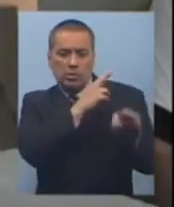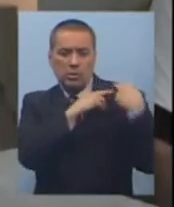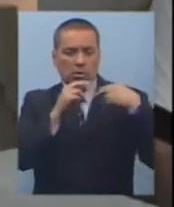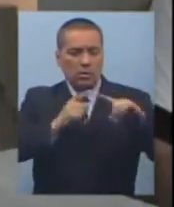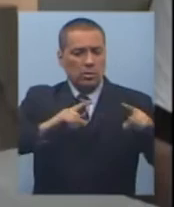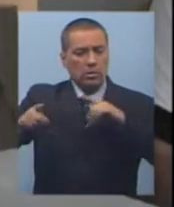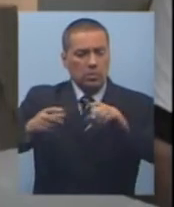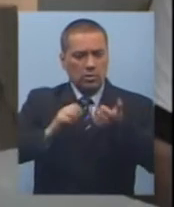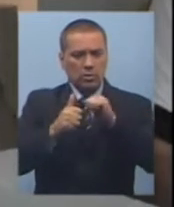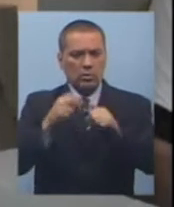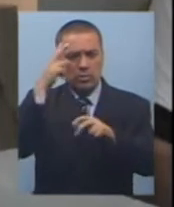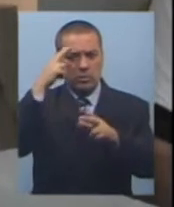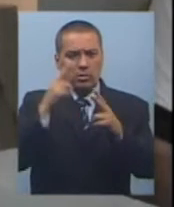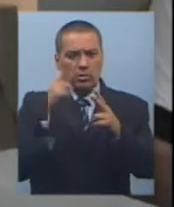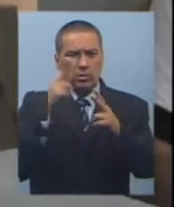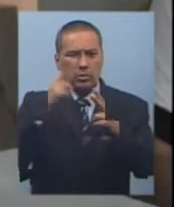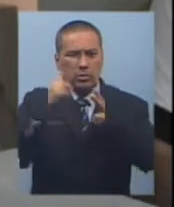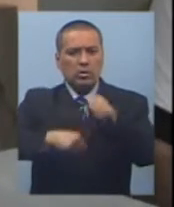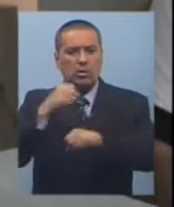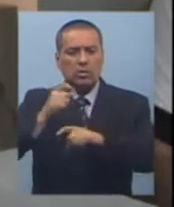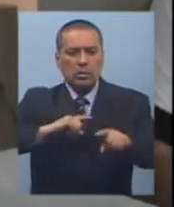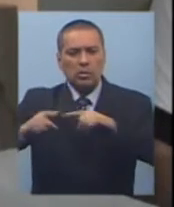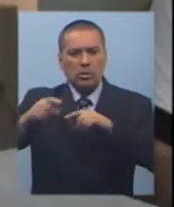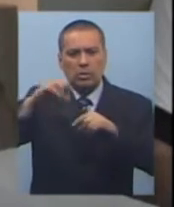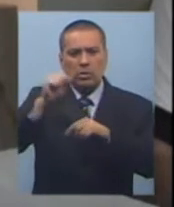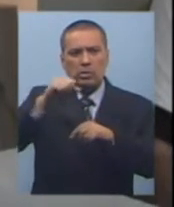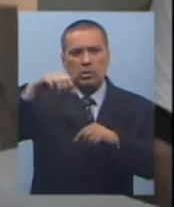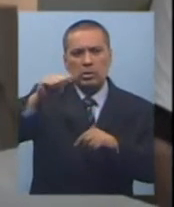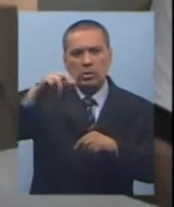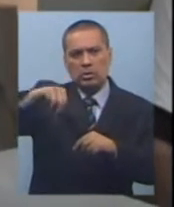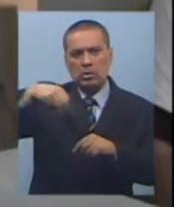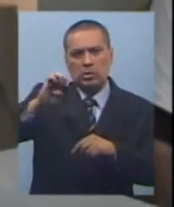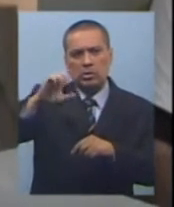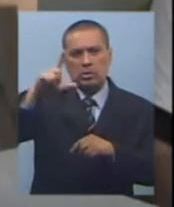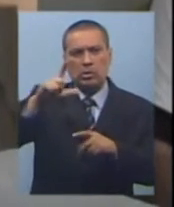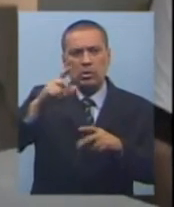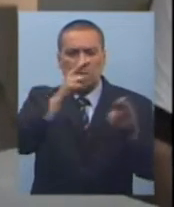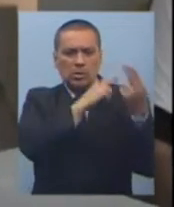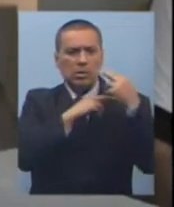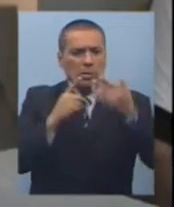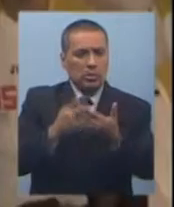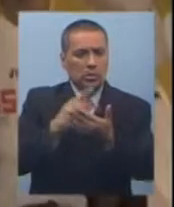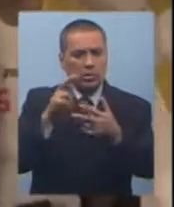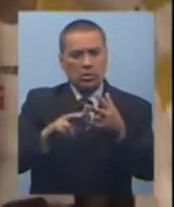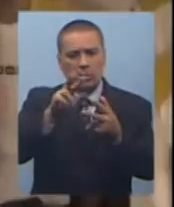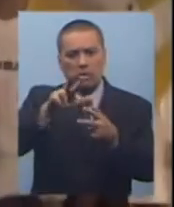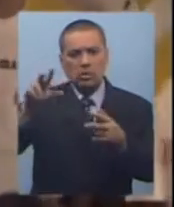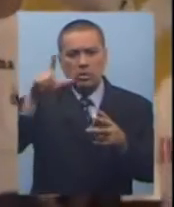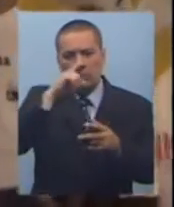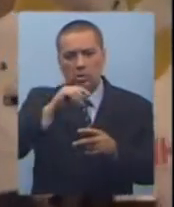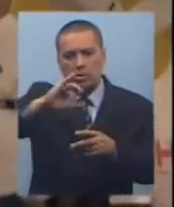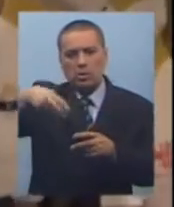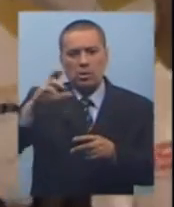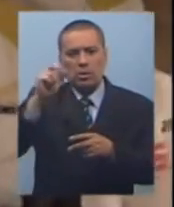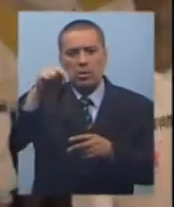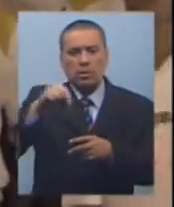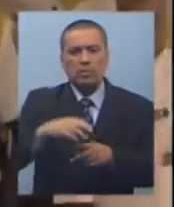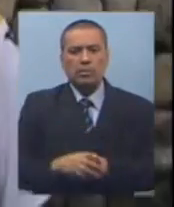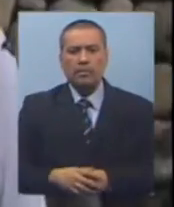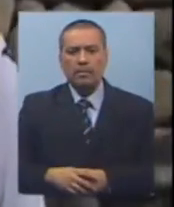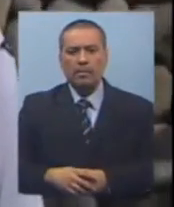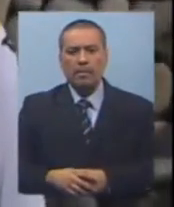equipo mayor es el reconocido ex ciclista y entrenador Samuel Villamizar, mientras que a cargo del plantel sub-23 estará Juan Francisco